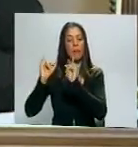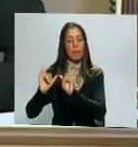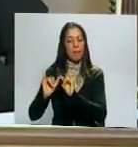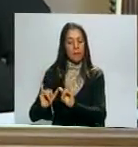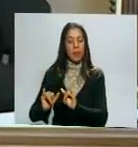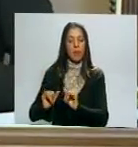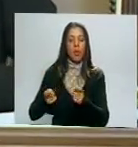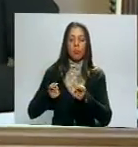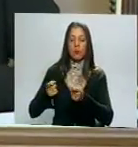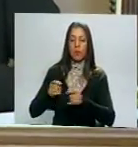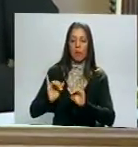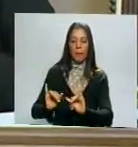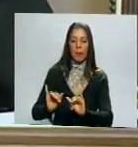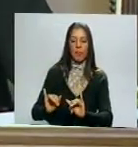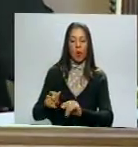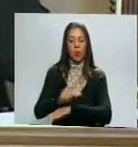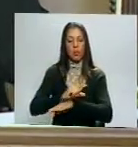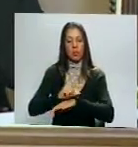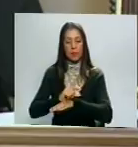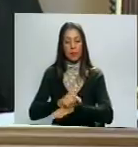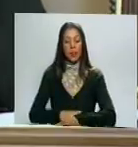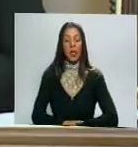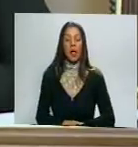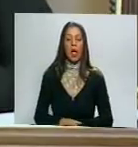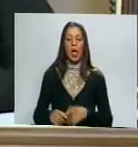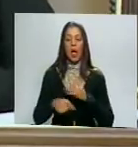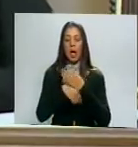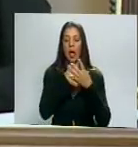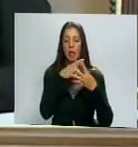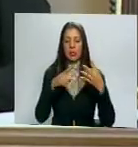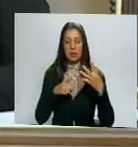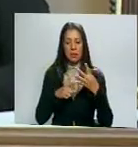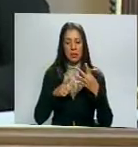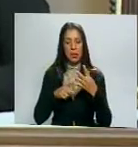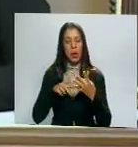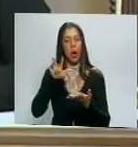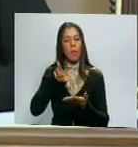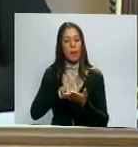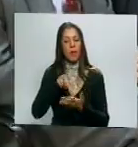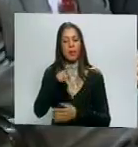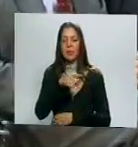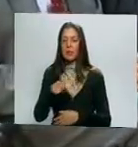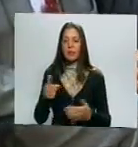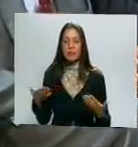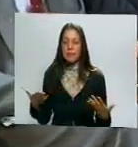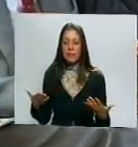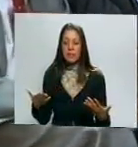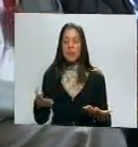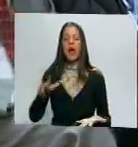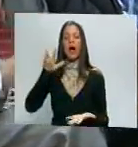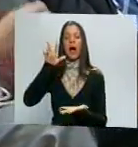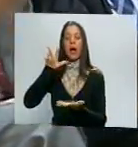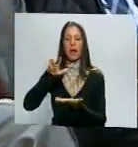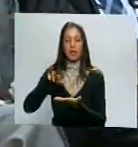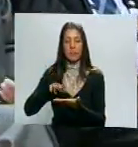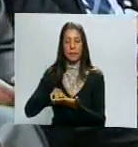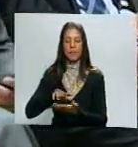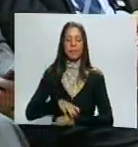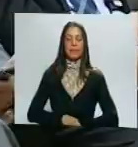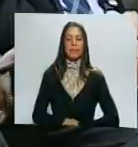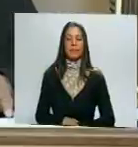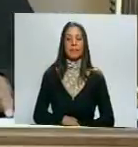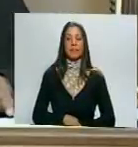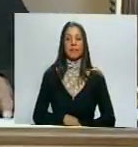pueblo. En consideración, artículo 4 sobre finalidades de la ley. Aprobado.